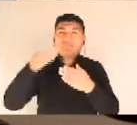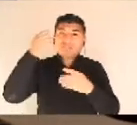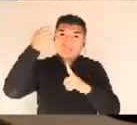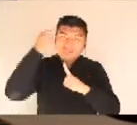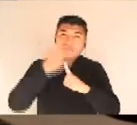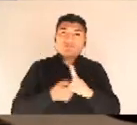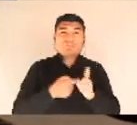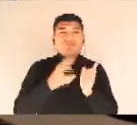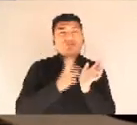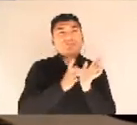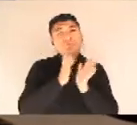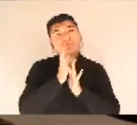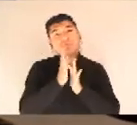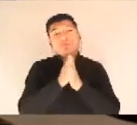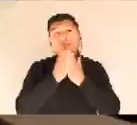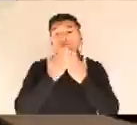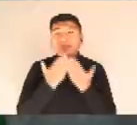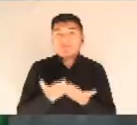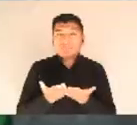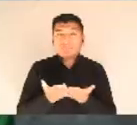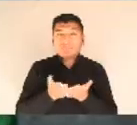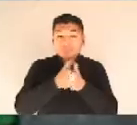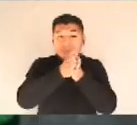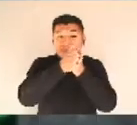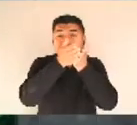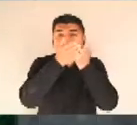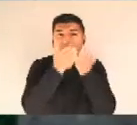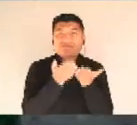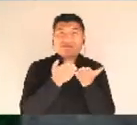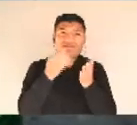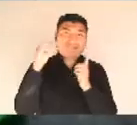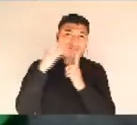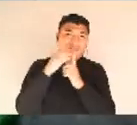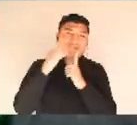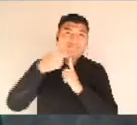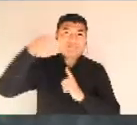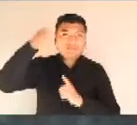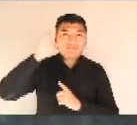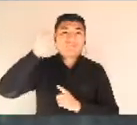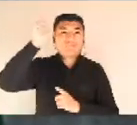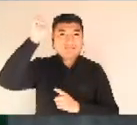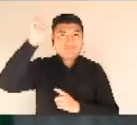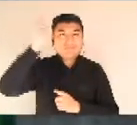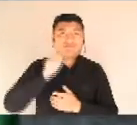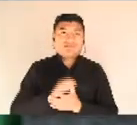la biblia es la palabra de dios